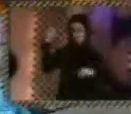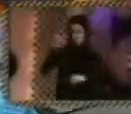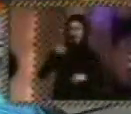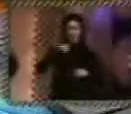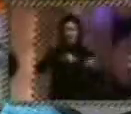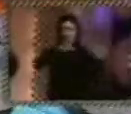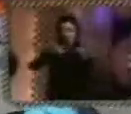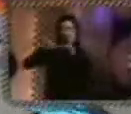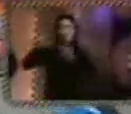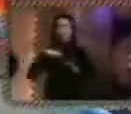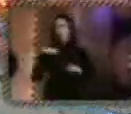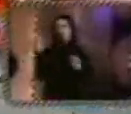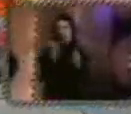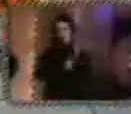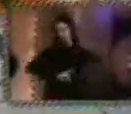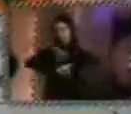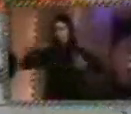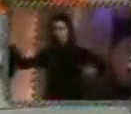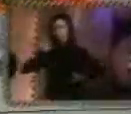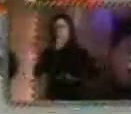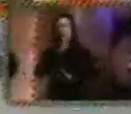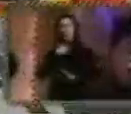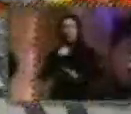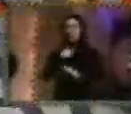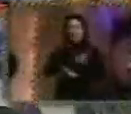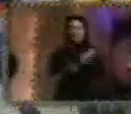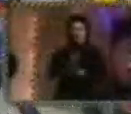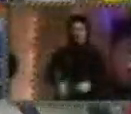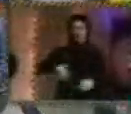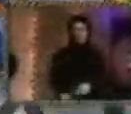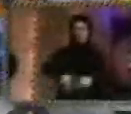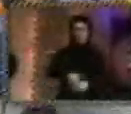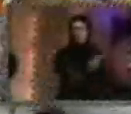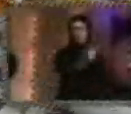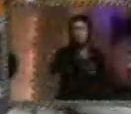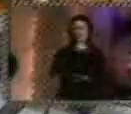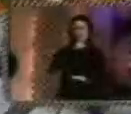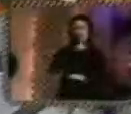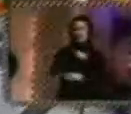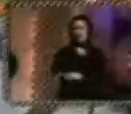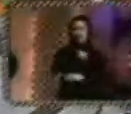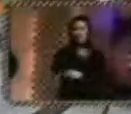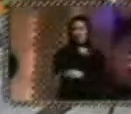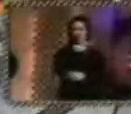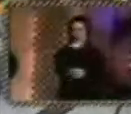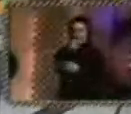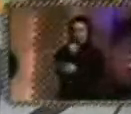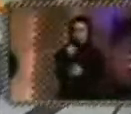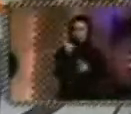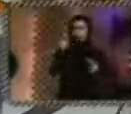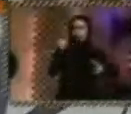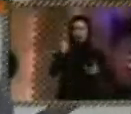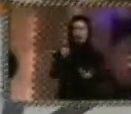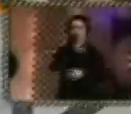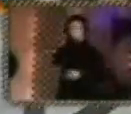que marchar, porque de tanto y tanto rascar, el hinchazo tan grande que parece la